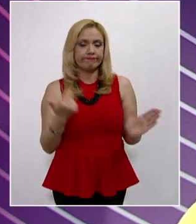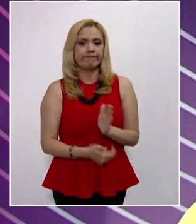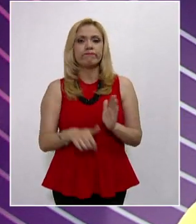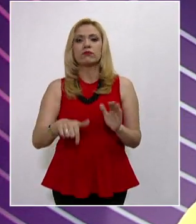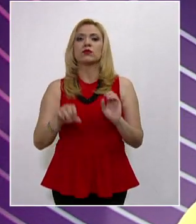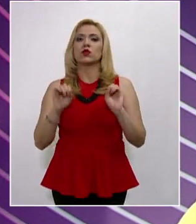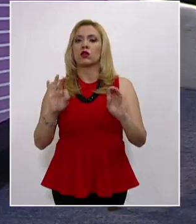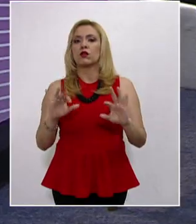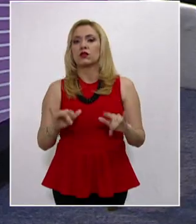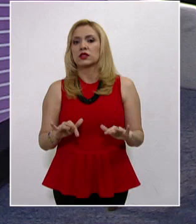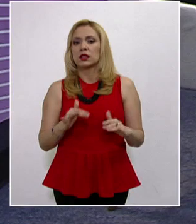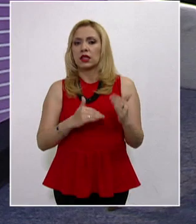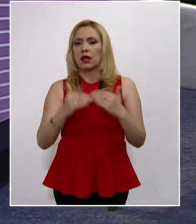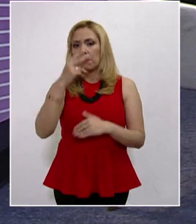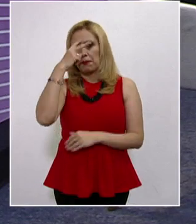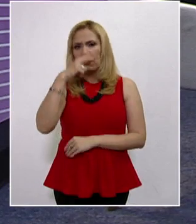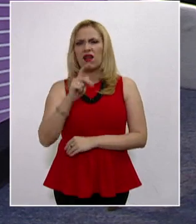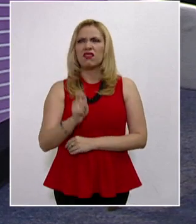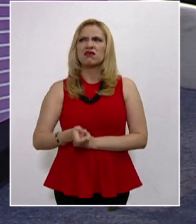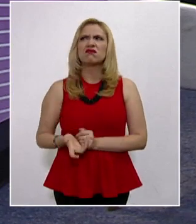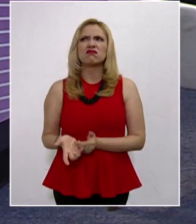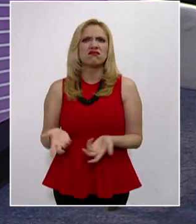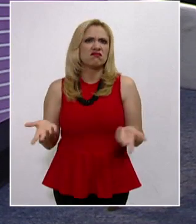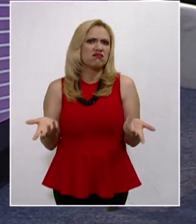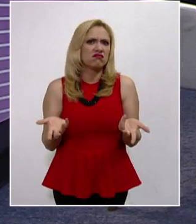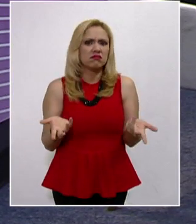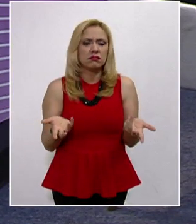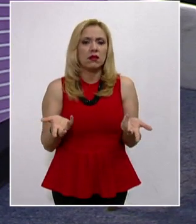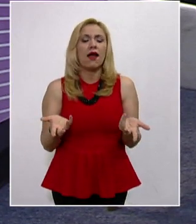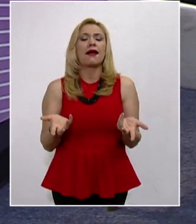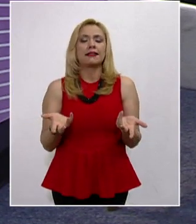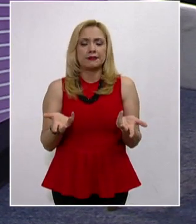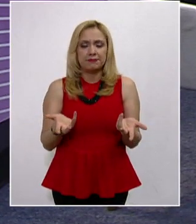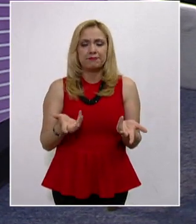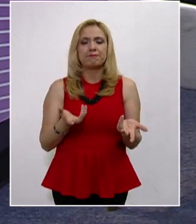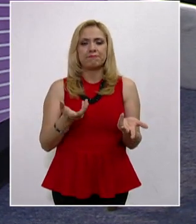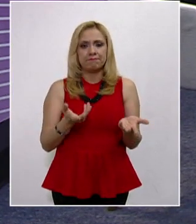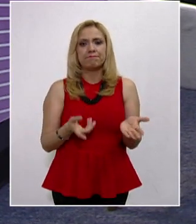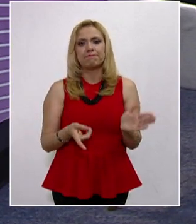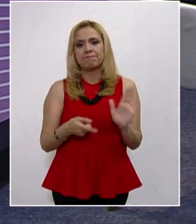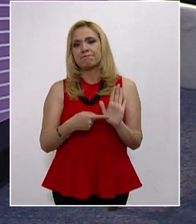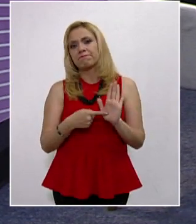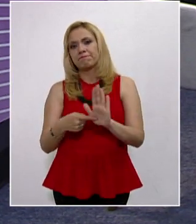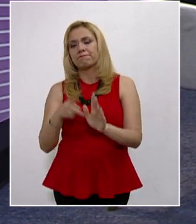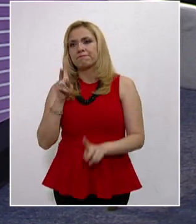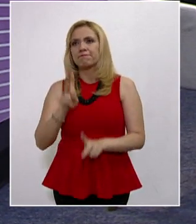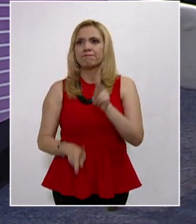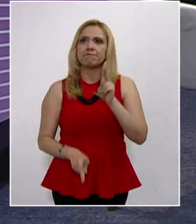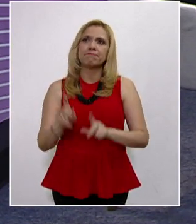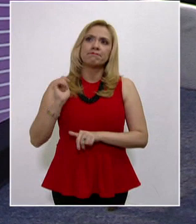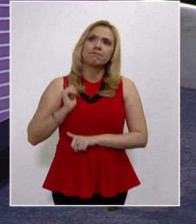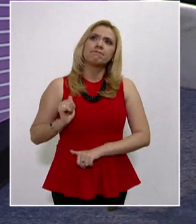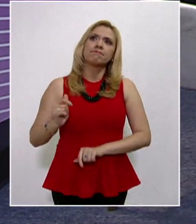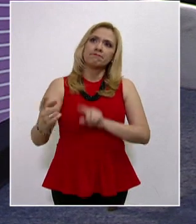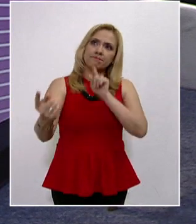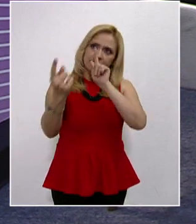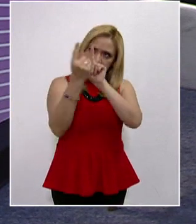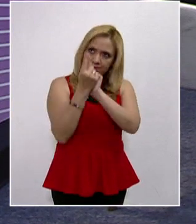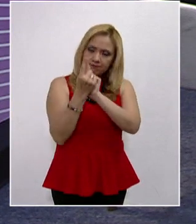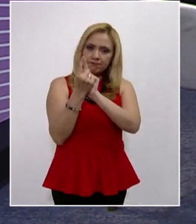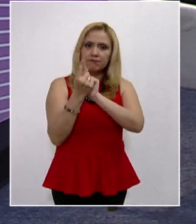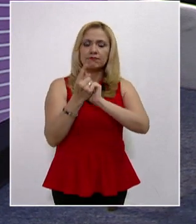en México lo que ha hecho es precisamente tener ese diálogo con autoridades